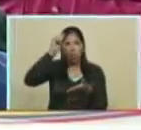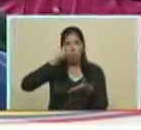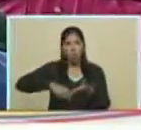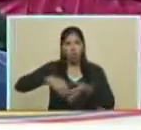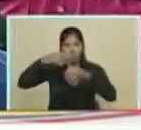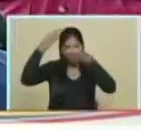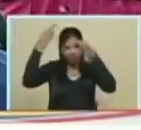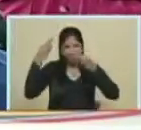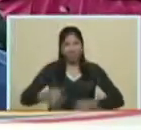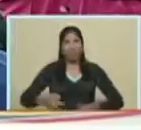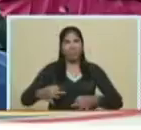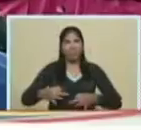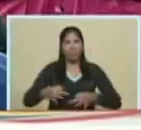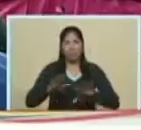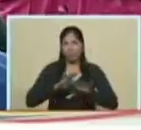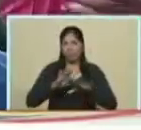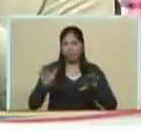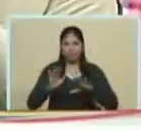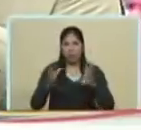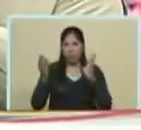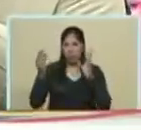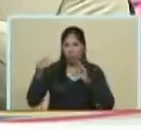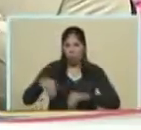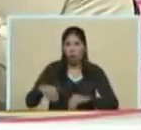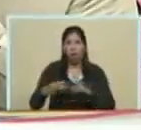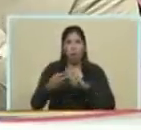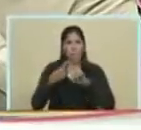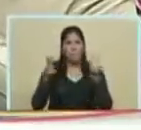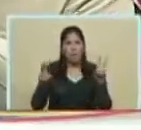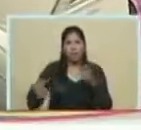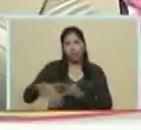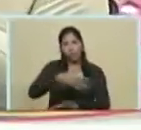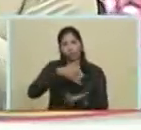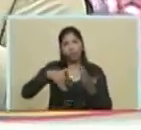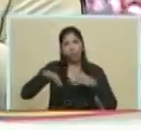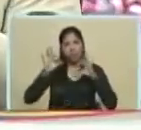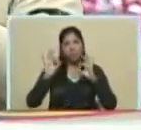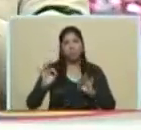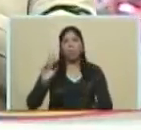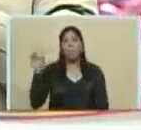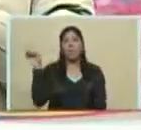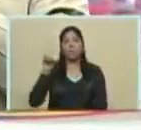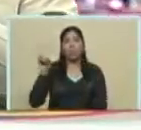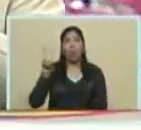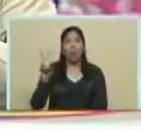el acuerdo definitivo por la paz y la convivencia.